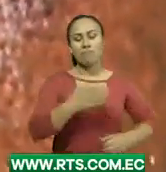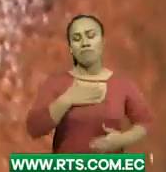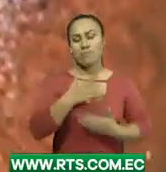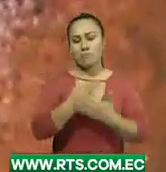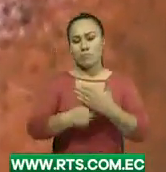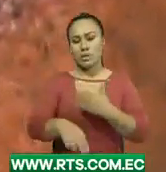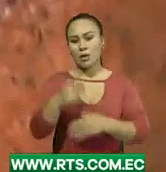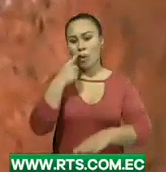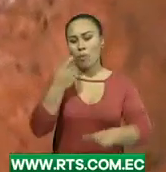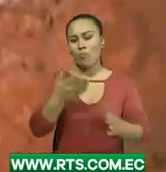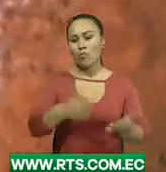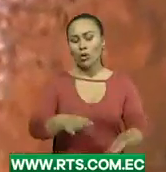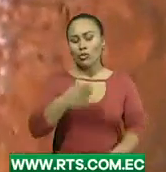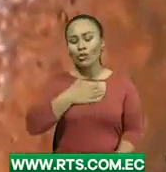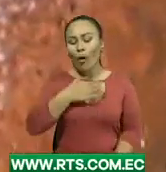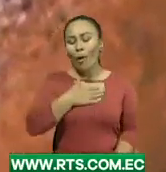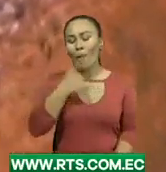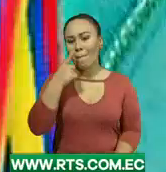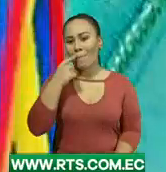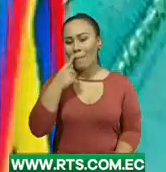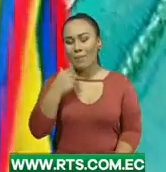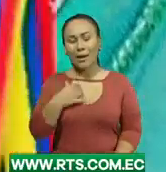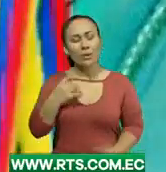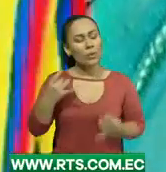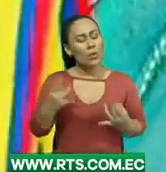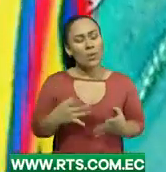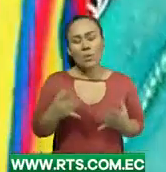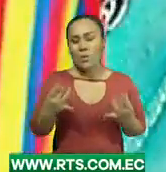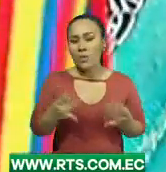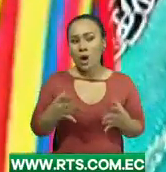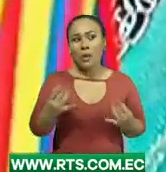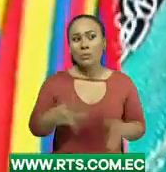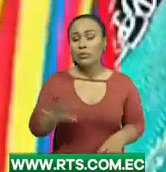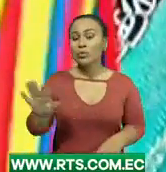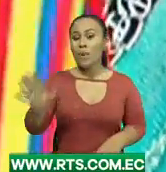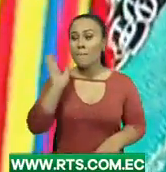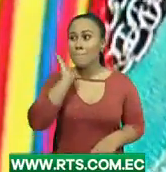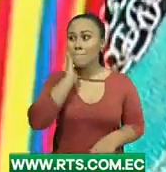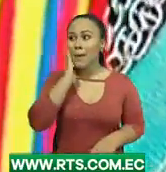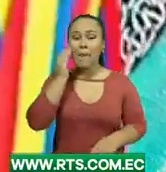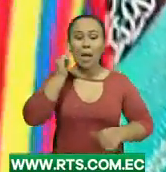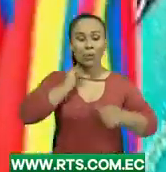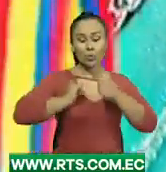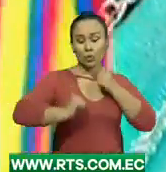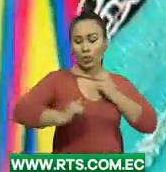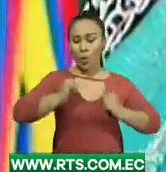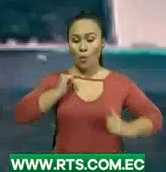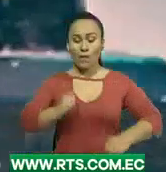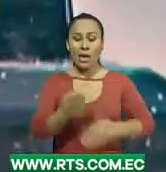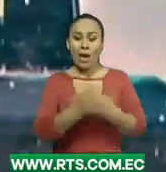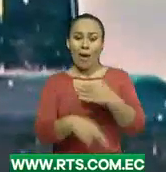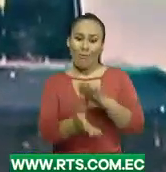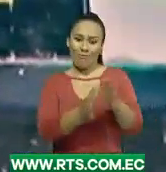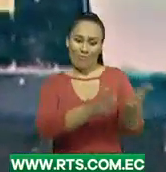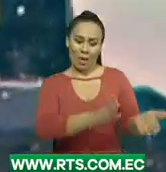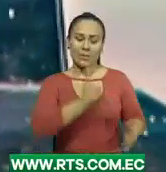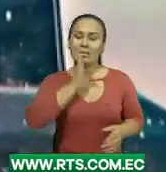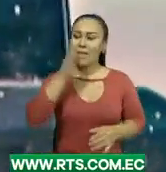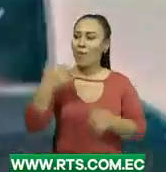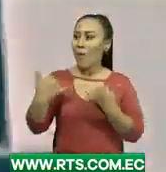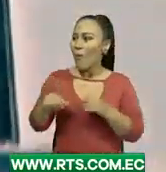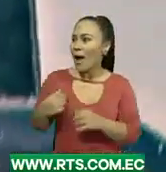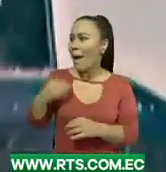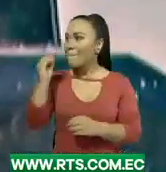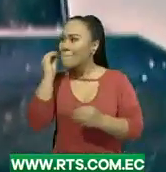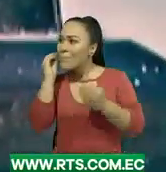que nosotros como padres somos un poco más fuertes, pero la mamá, ella está que sufre por su hijo. Porque él siempre le hacía juego a la mamá, le